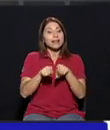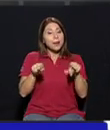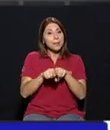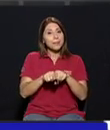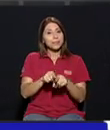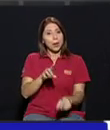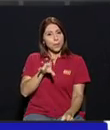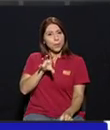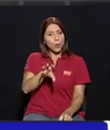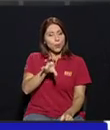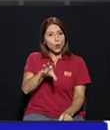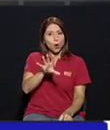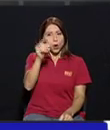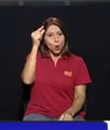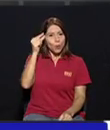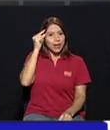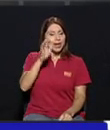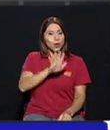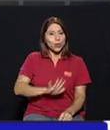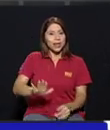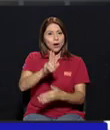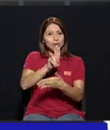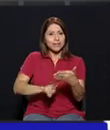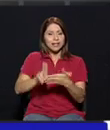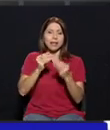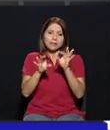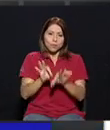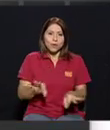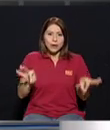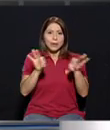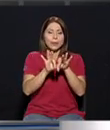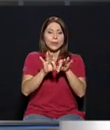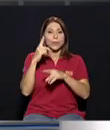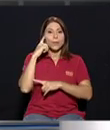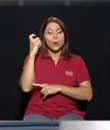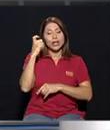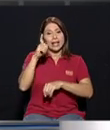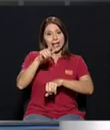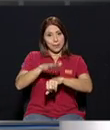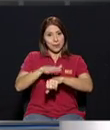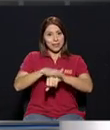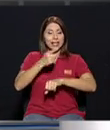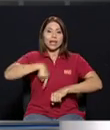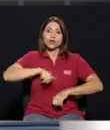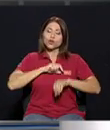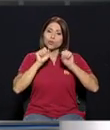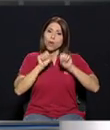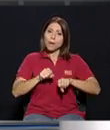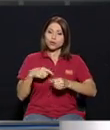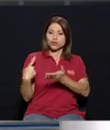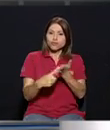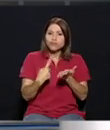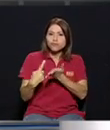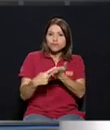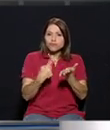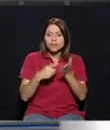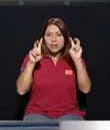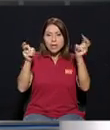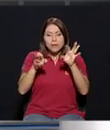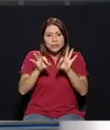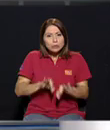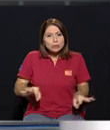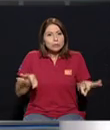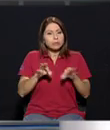del propio gobierno de la universidad, es un aspecto fundamental, porque nos permite entonces alzar la voz sobre temas fundamentales que